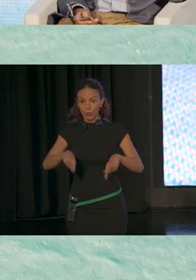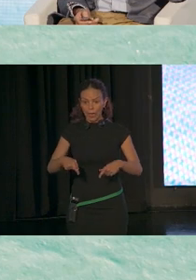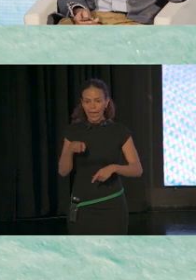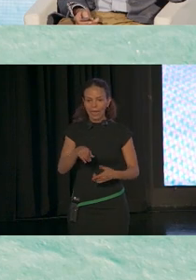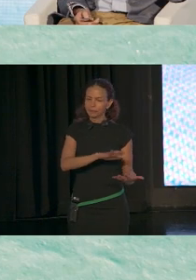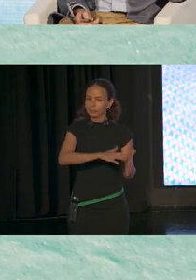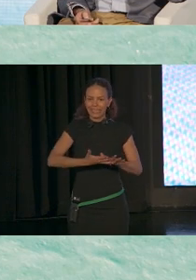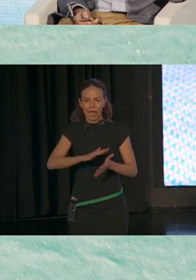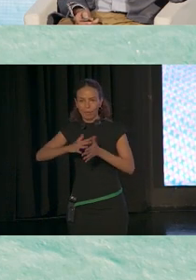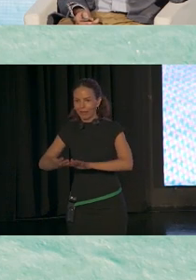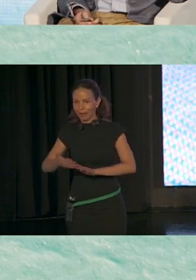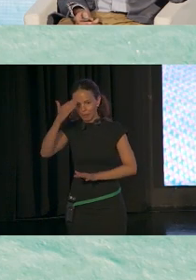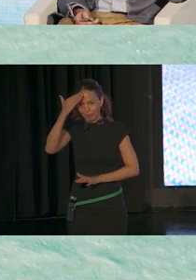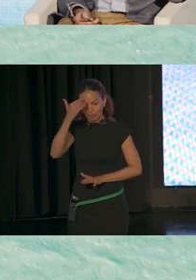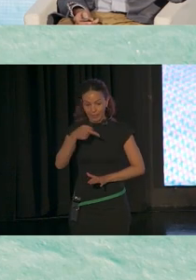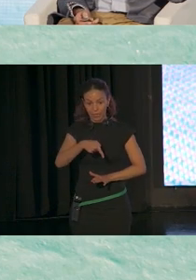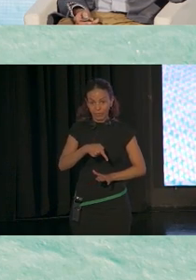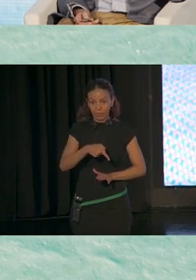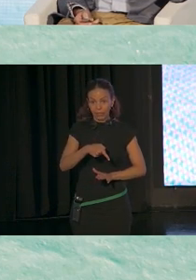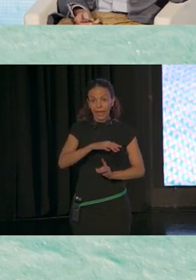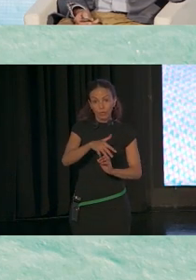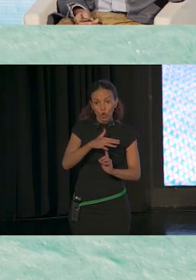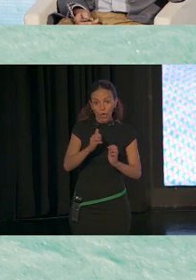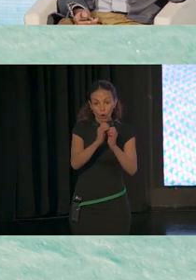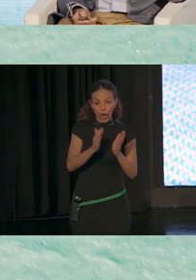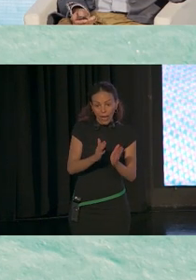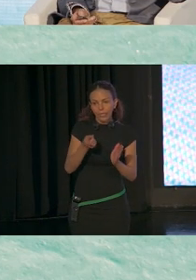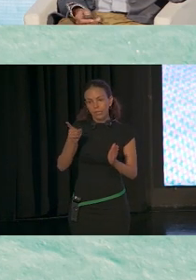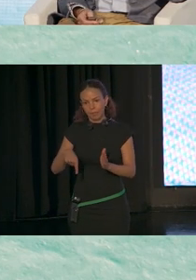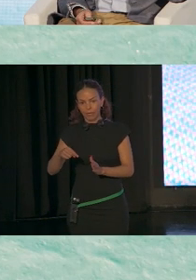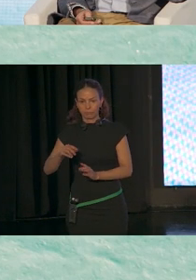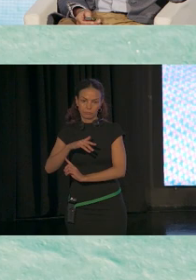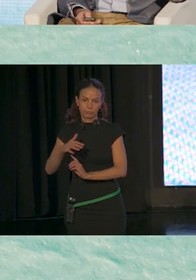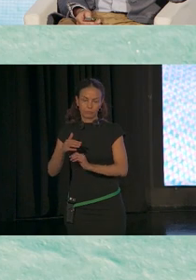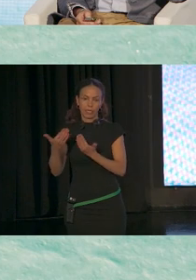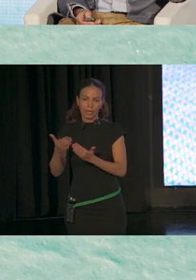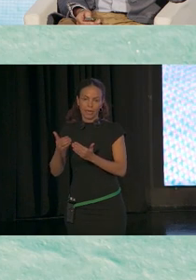aplica principalmente, que es el hogar y es la escuela infantil.